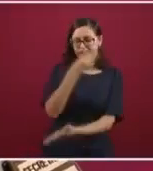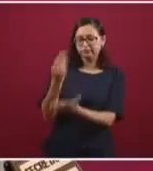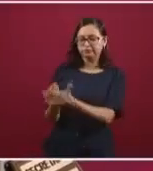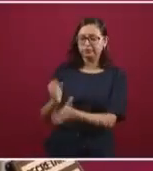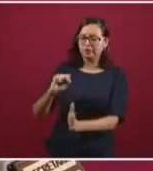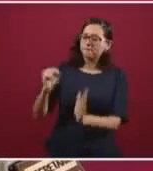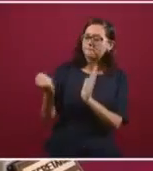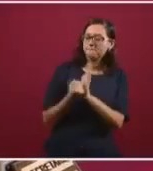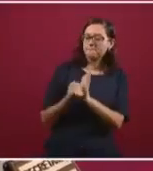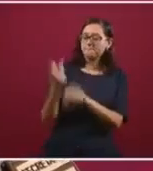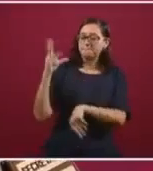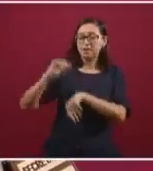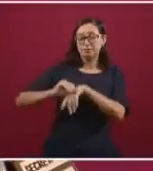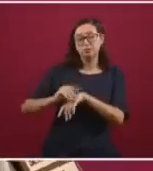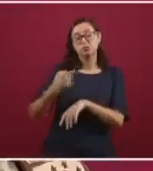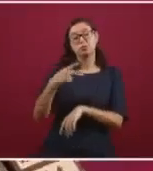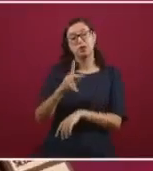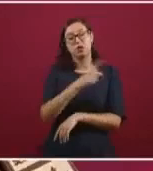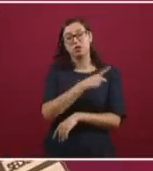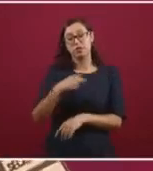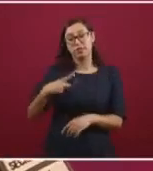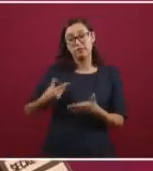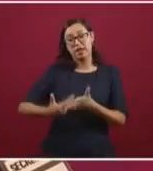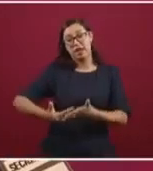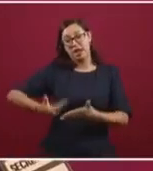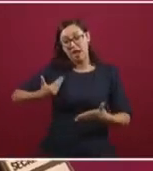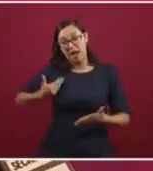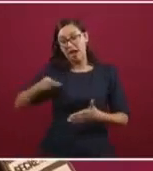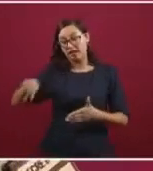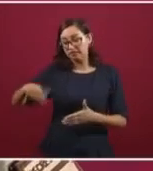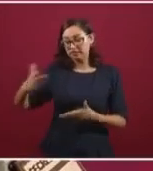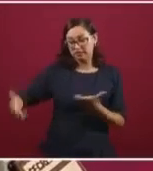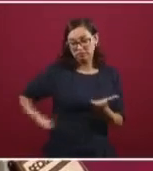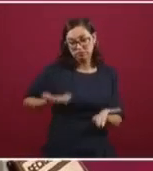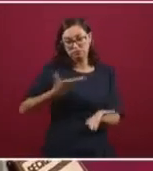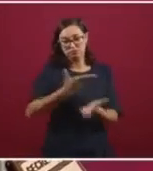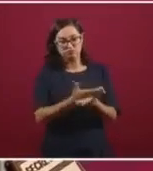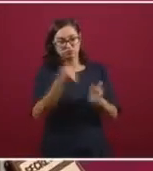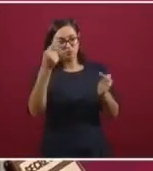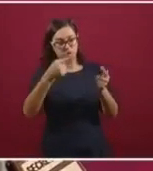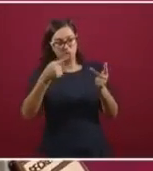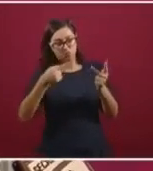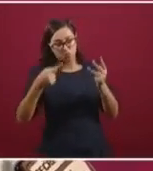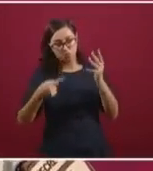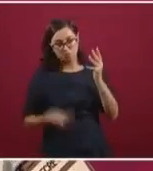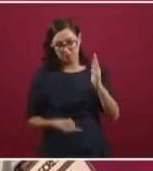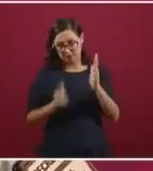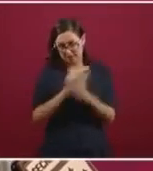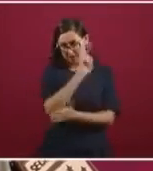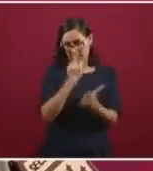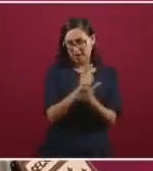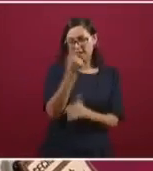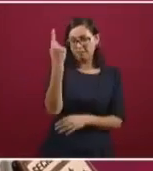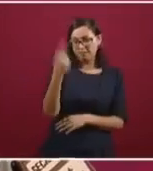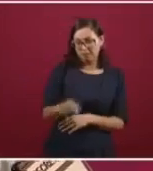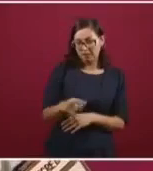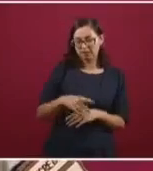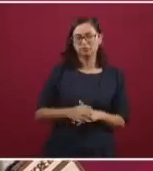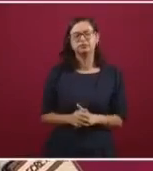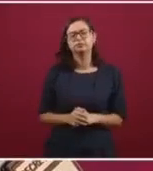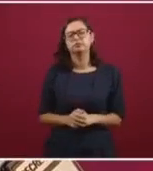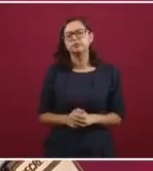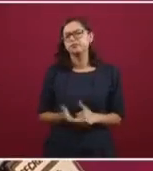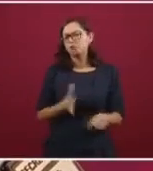la acreditación de los requisitos que la propia ley exige. Existen diferentes tipos de licencias,